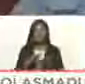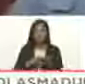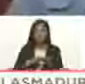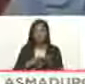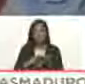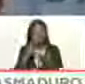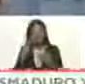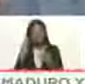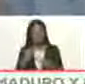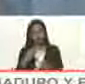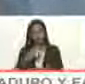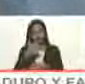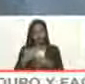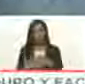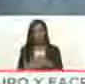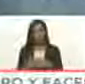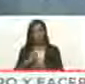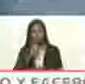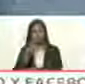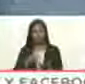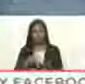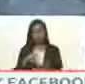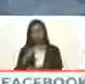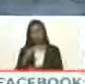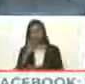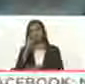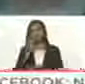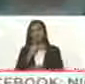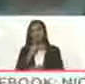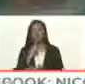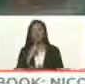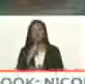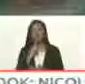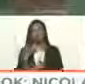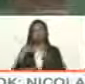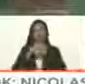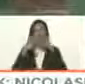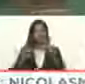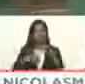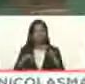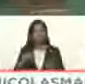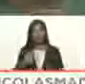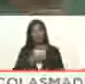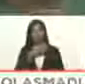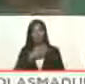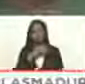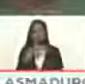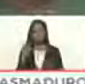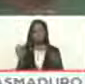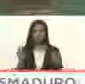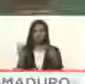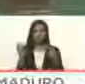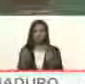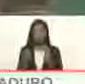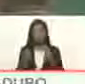del proyecto nacional Simón Bolívar, de la felicidad social, de la prosperidad económica. Vamos a seguir